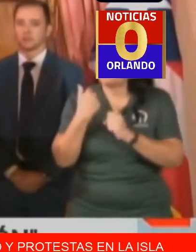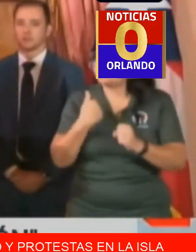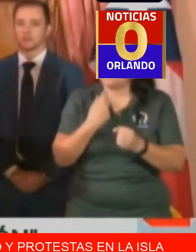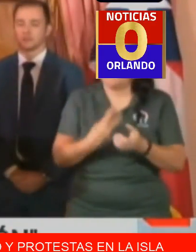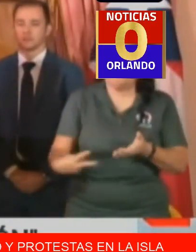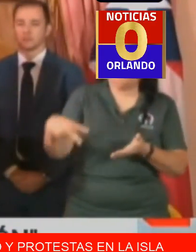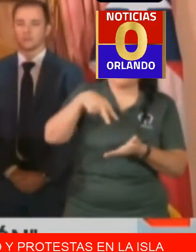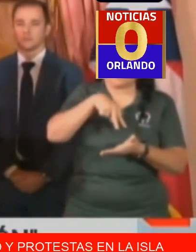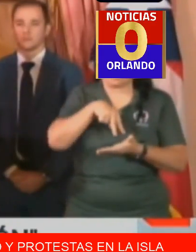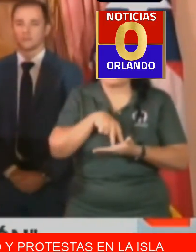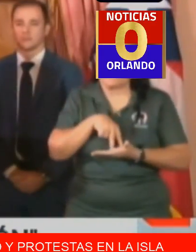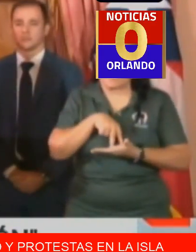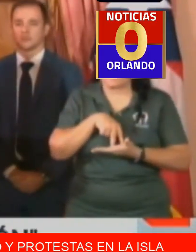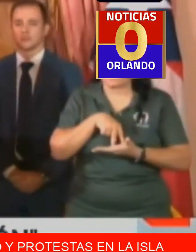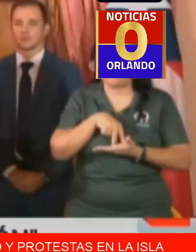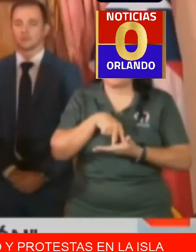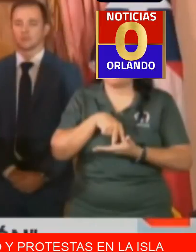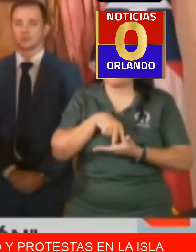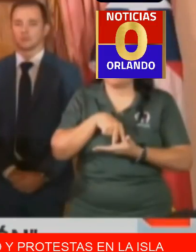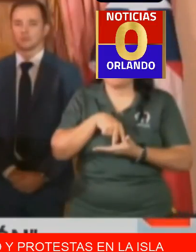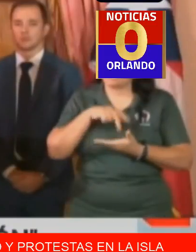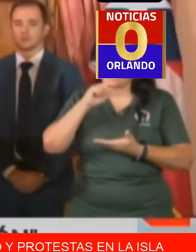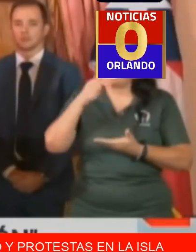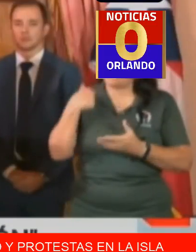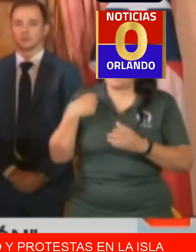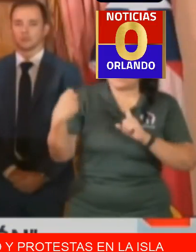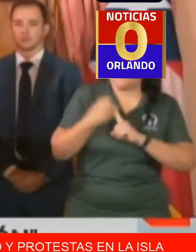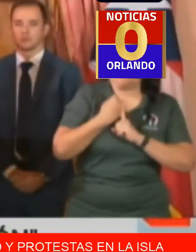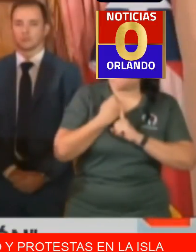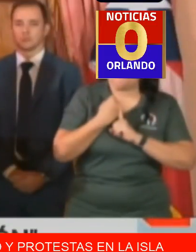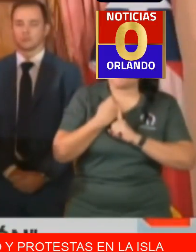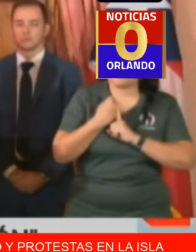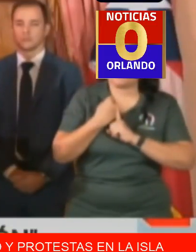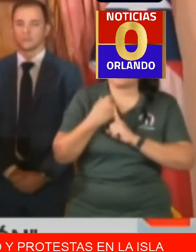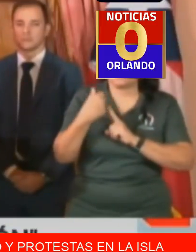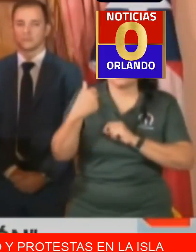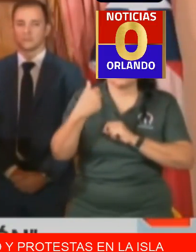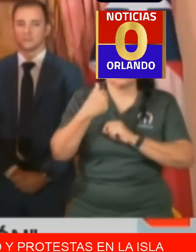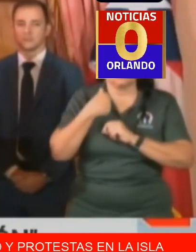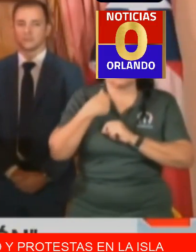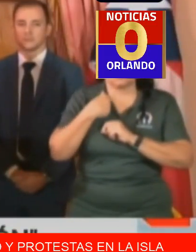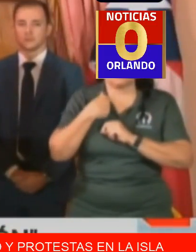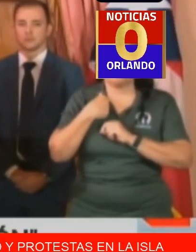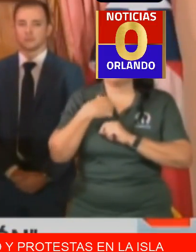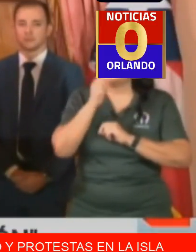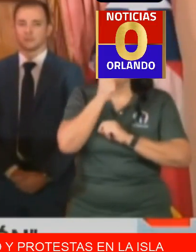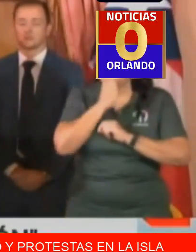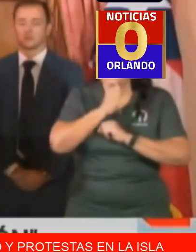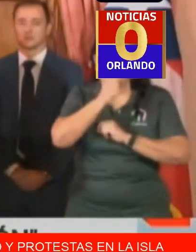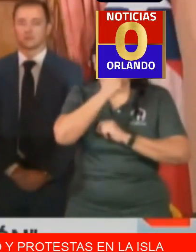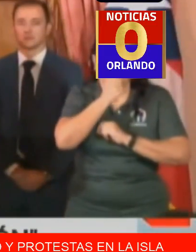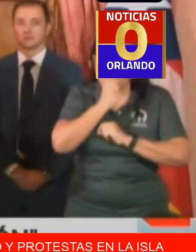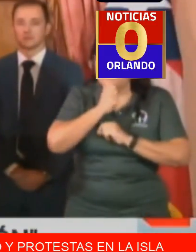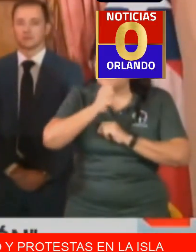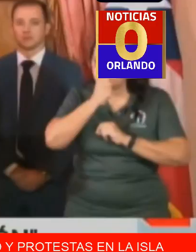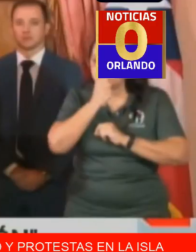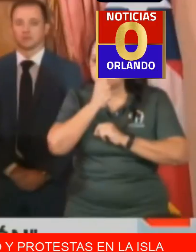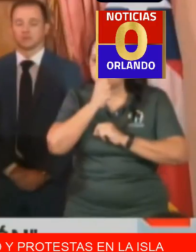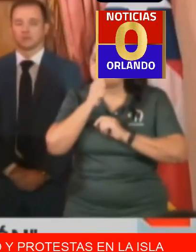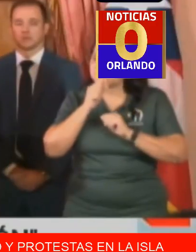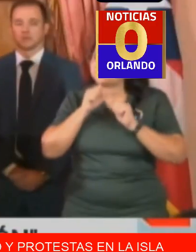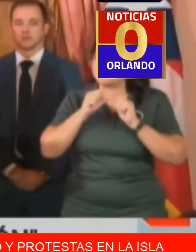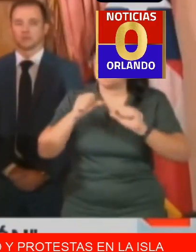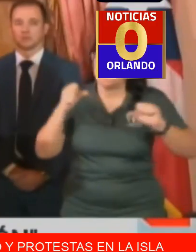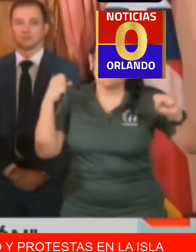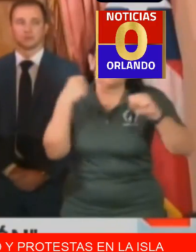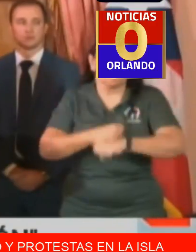levantarme y esto, después de ese golpe, ser resiliente y seguir luchando. Sí. Y